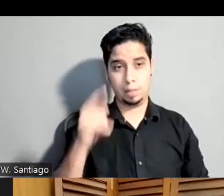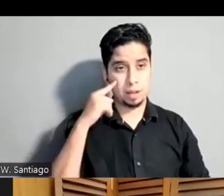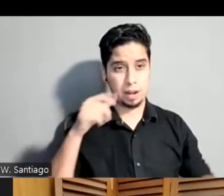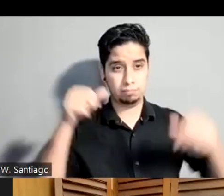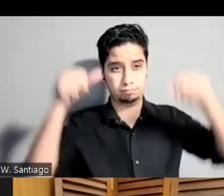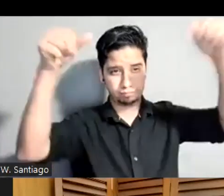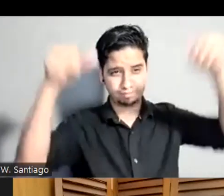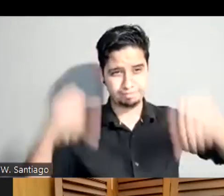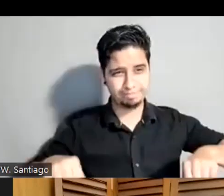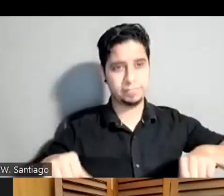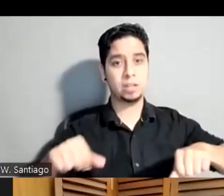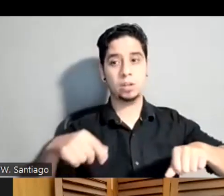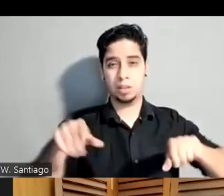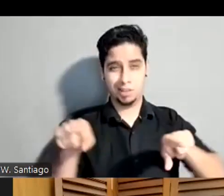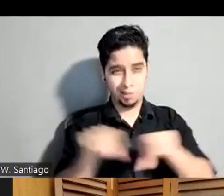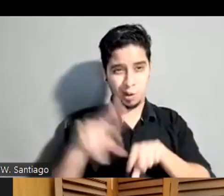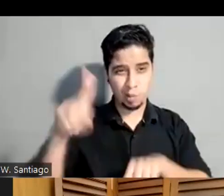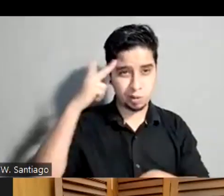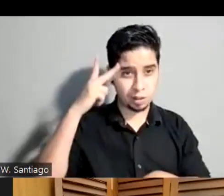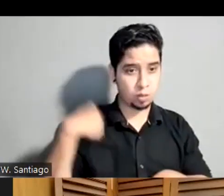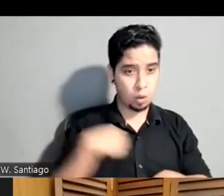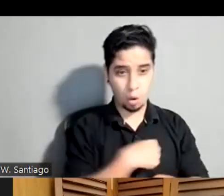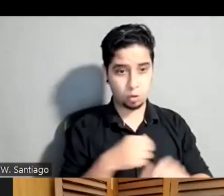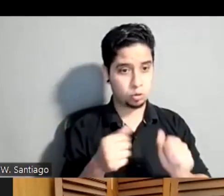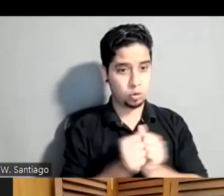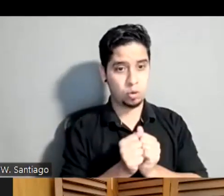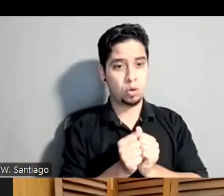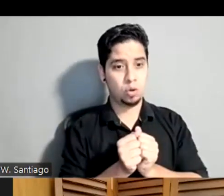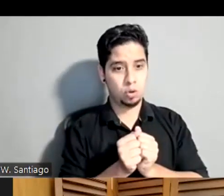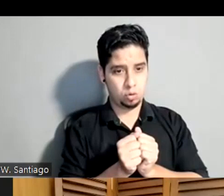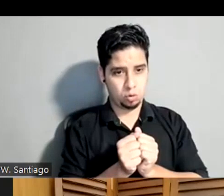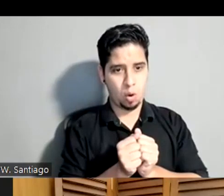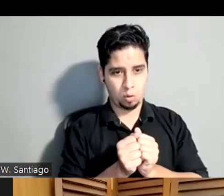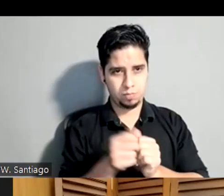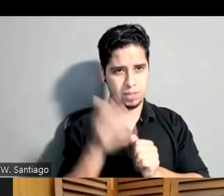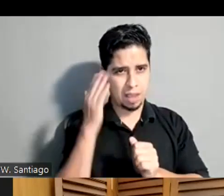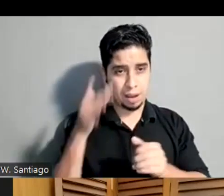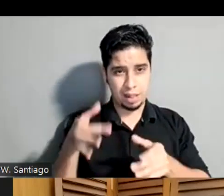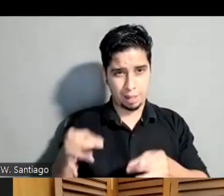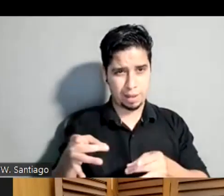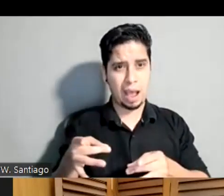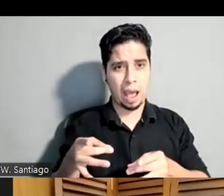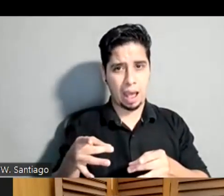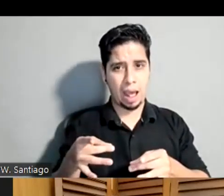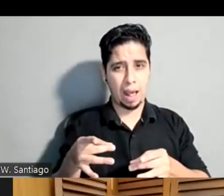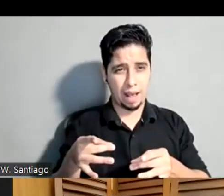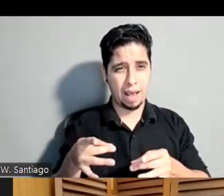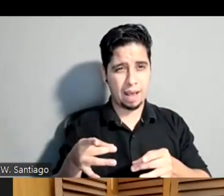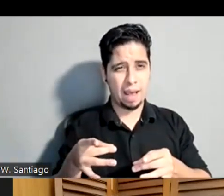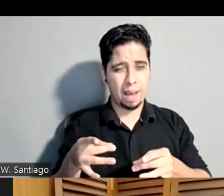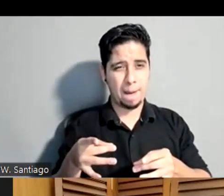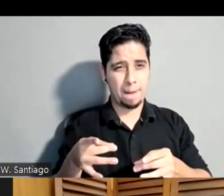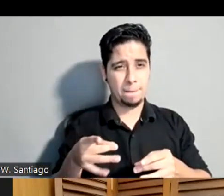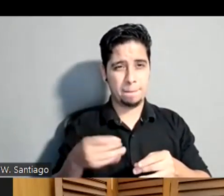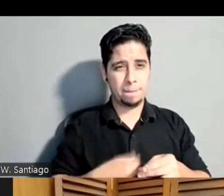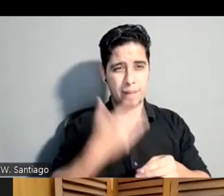a la calle a hacer eso con las escobas y la mezcla esa que era como que con pega blanca. Ajá. O sea,